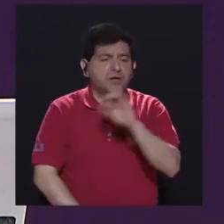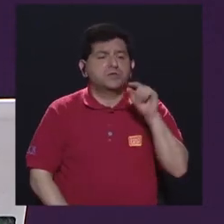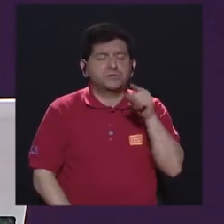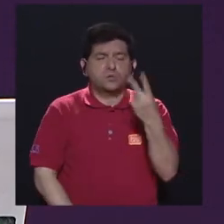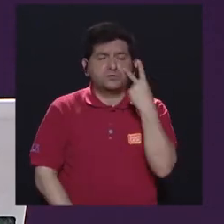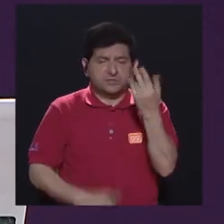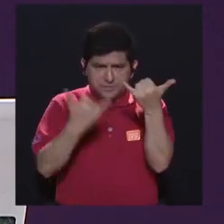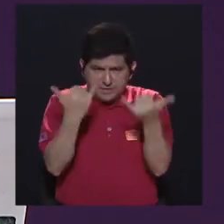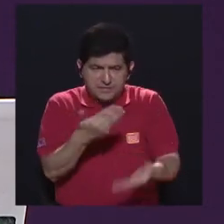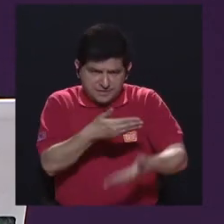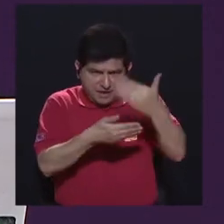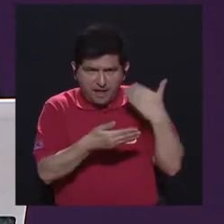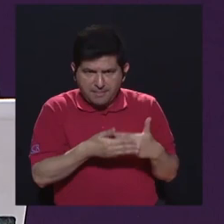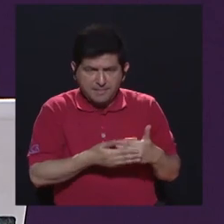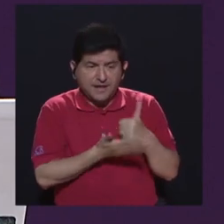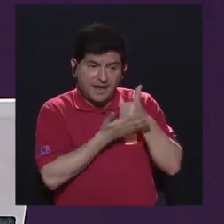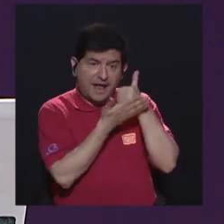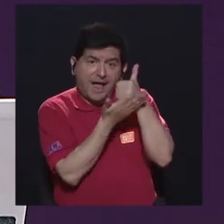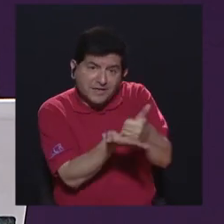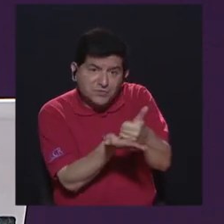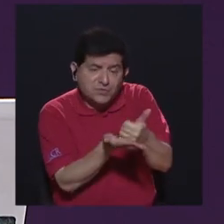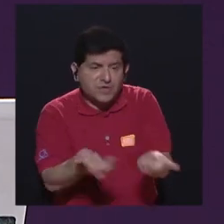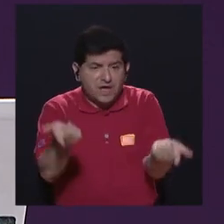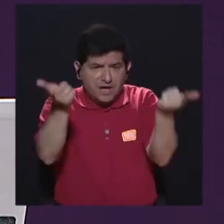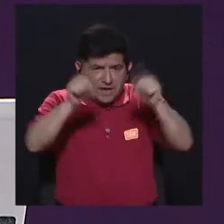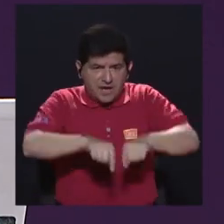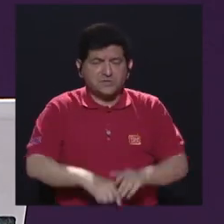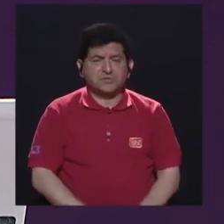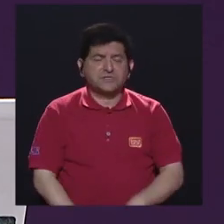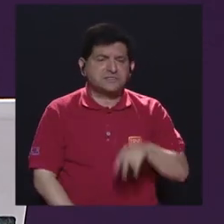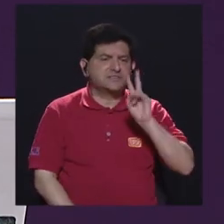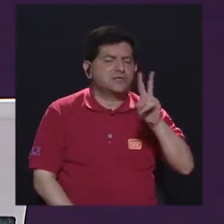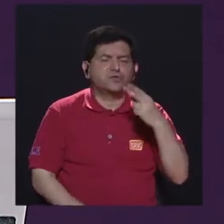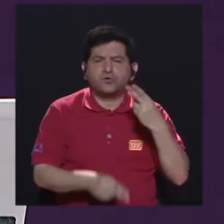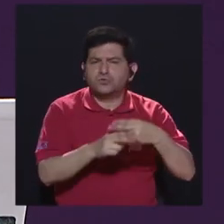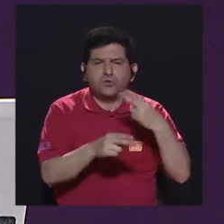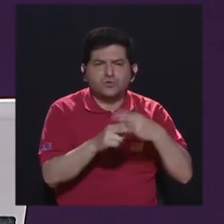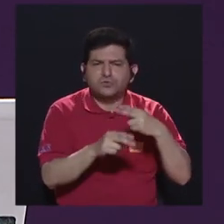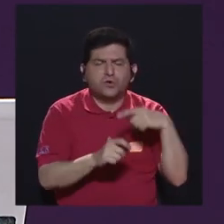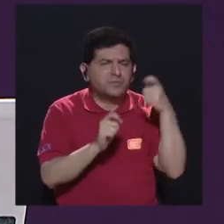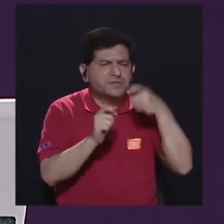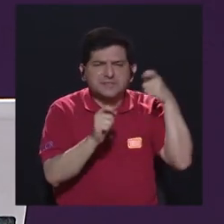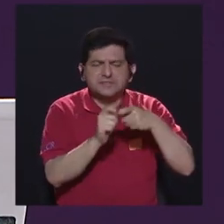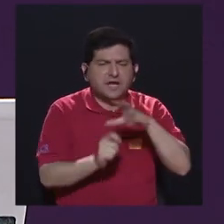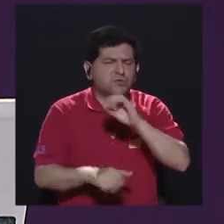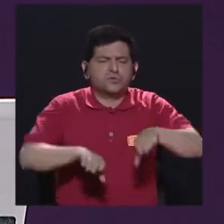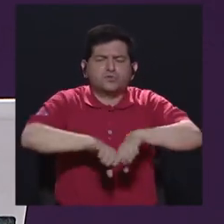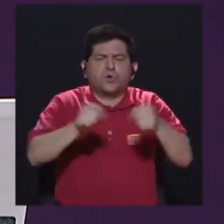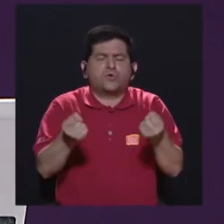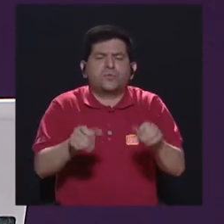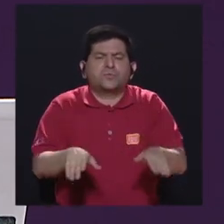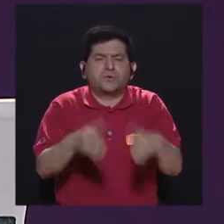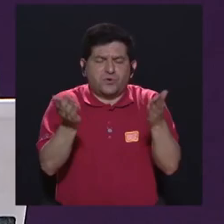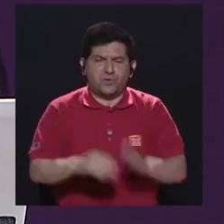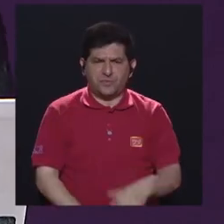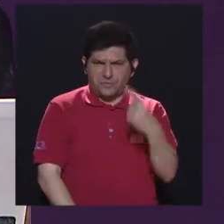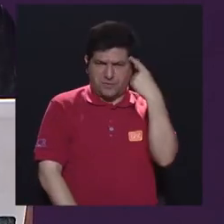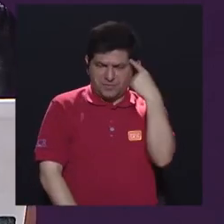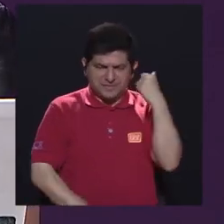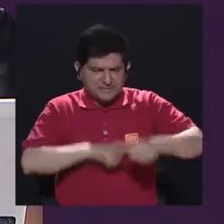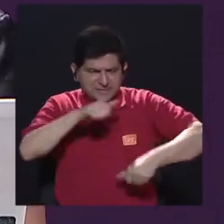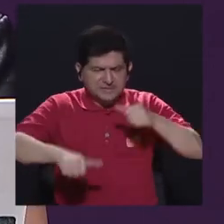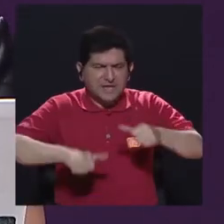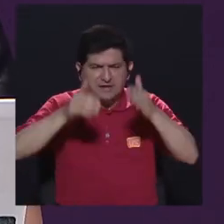hayan visto han ayudado a que se dé esta binarización o han tratado de romperla? ¿Cómo pensamos en el lugar de los feminismos en